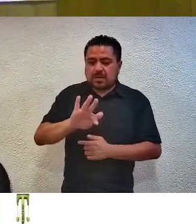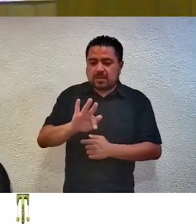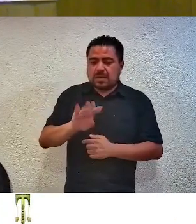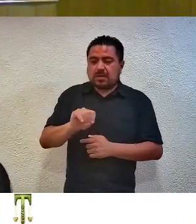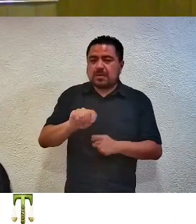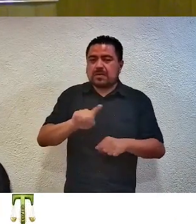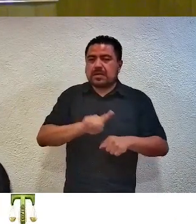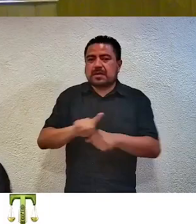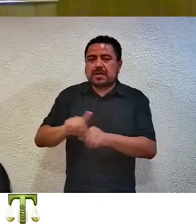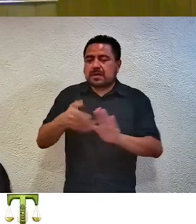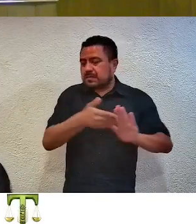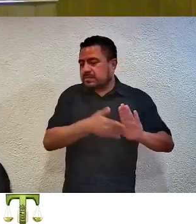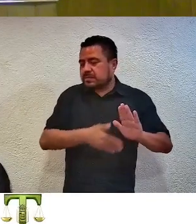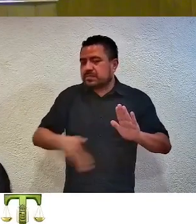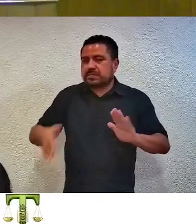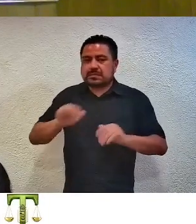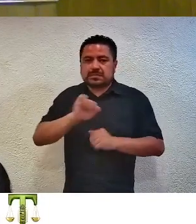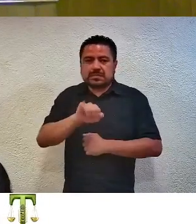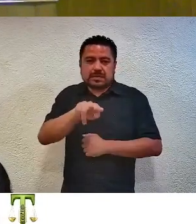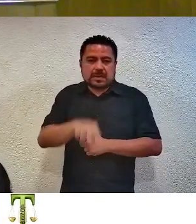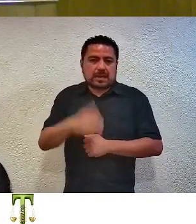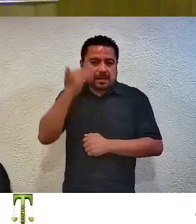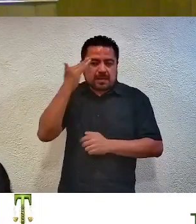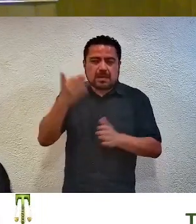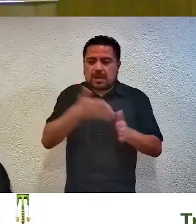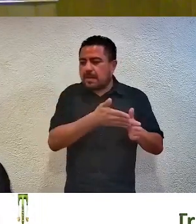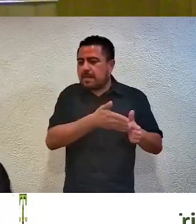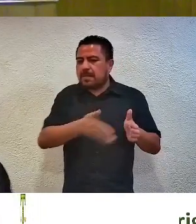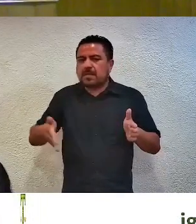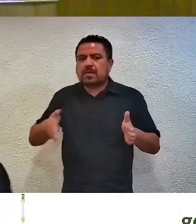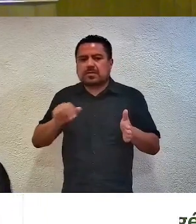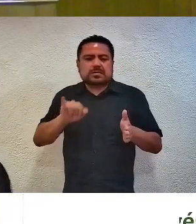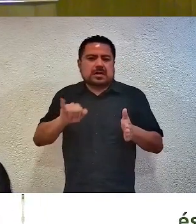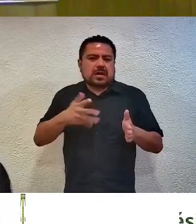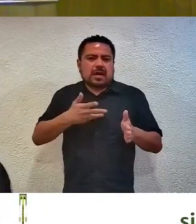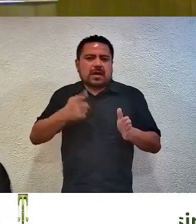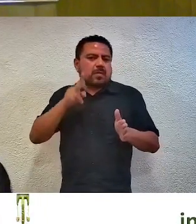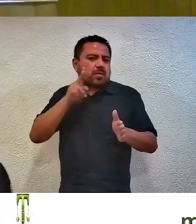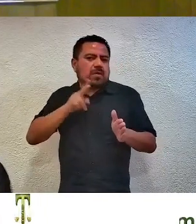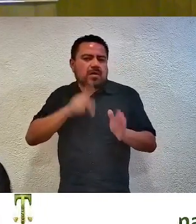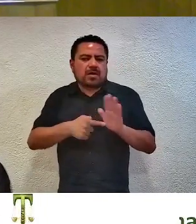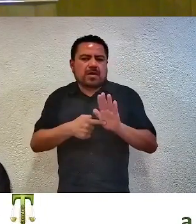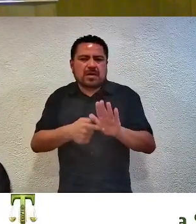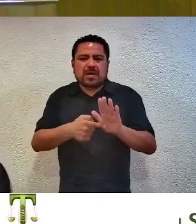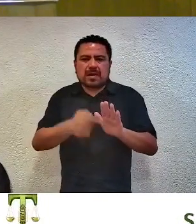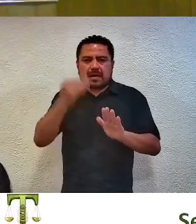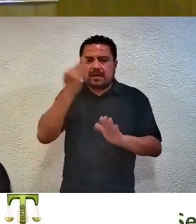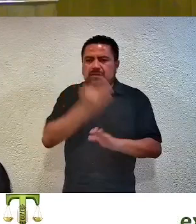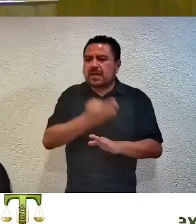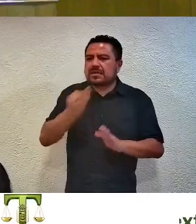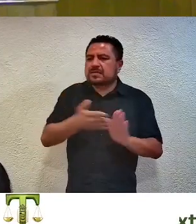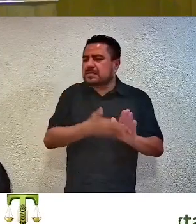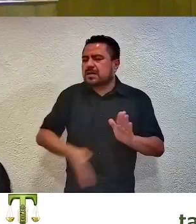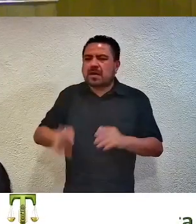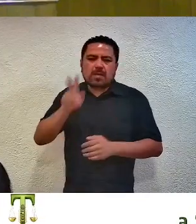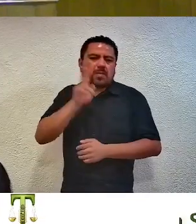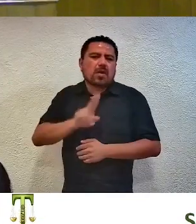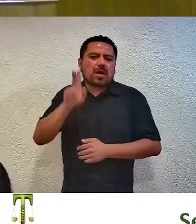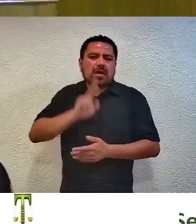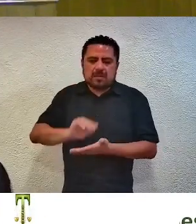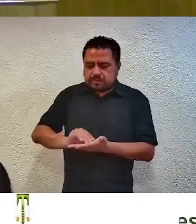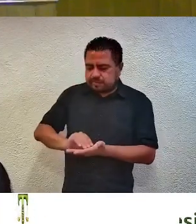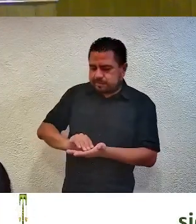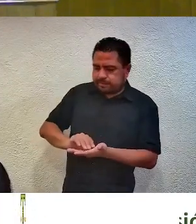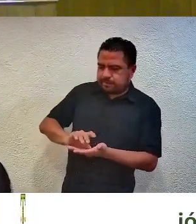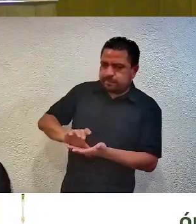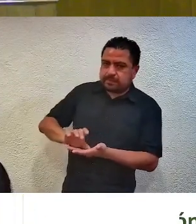días naturales, lo cierto es que este tiempo se encuentra justificado, toda vez que en dicho lapso se recabaron pruebas, además de que los